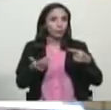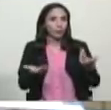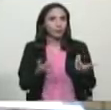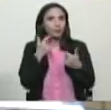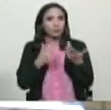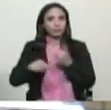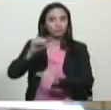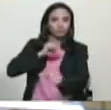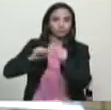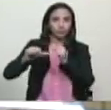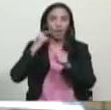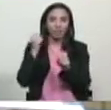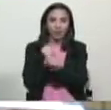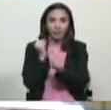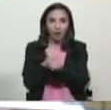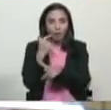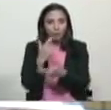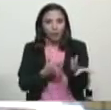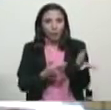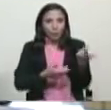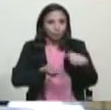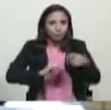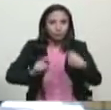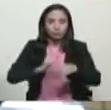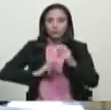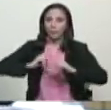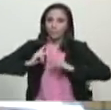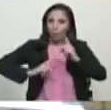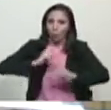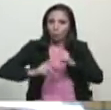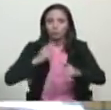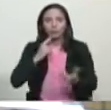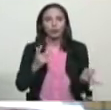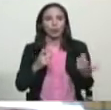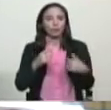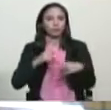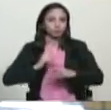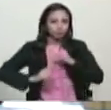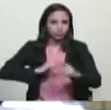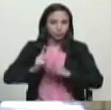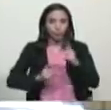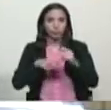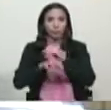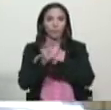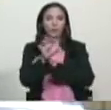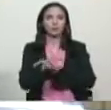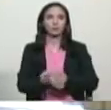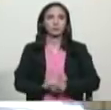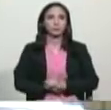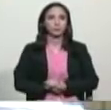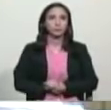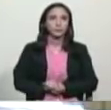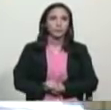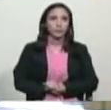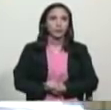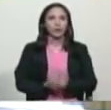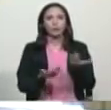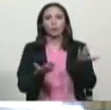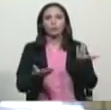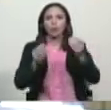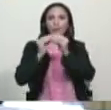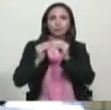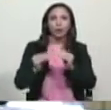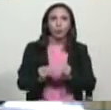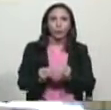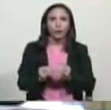ganarnos con el trabajo el alimento diario, con producción nacional. Y toda esta coyuntura que